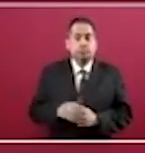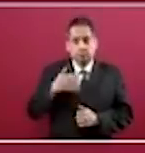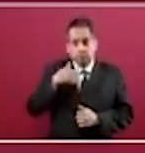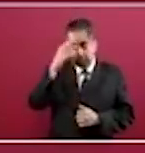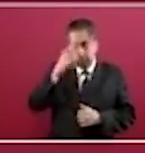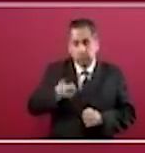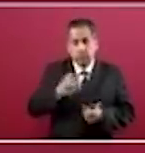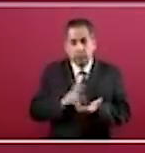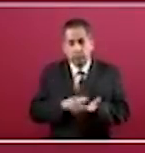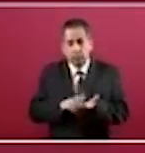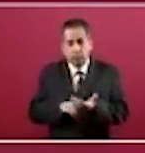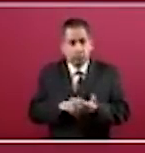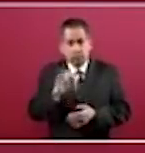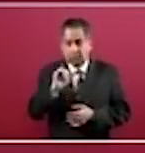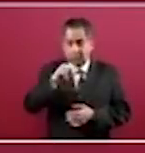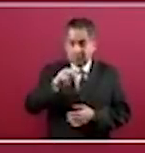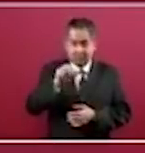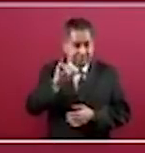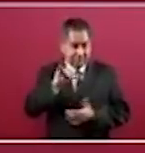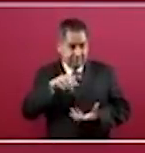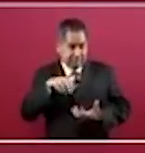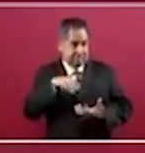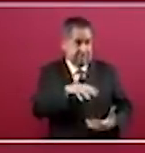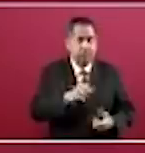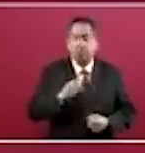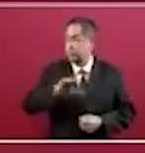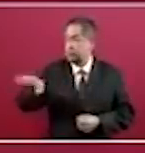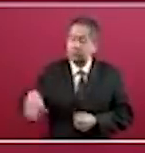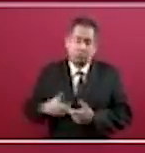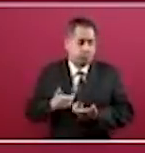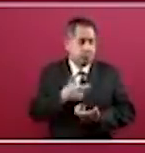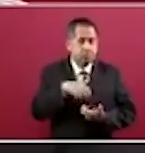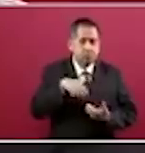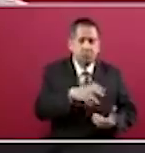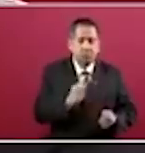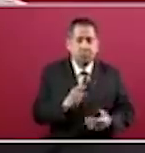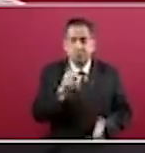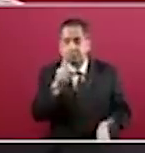¿saben cuánto cuesta mantener este organismo al pueblo?